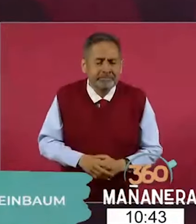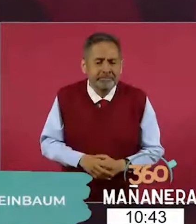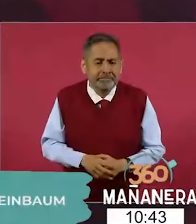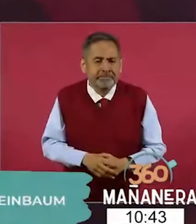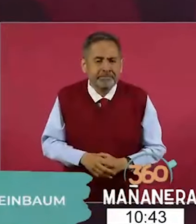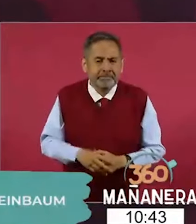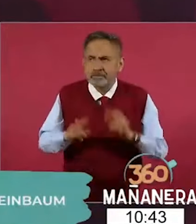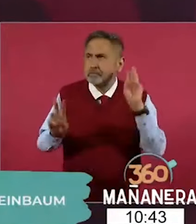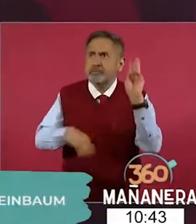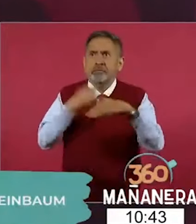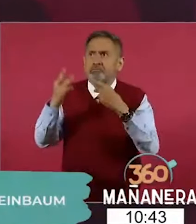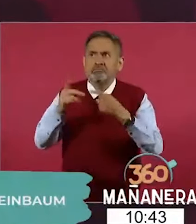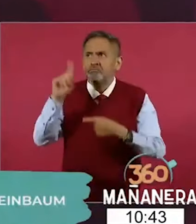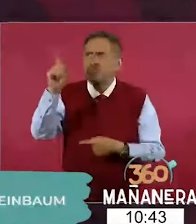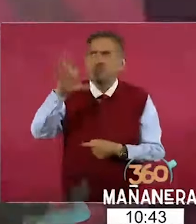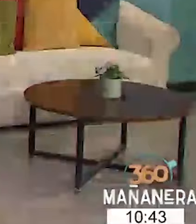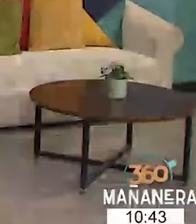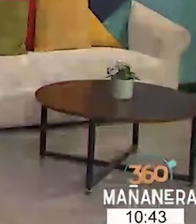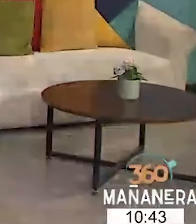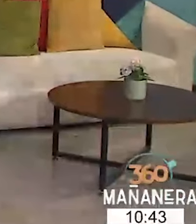también a nivel mundial.